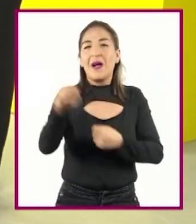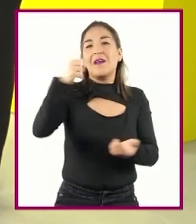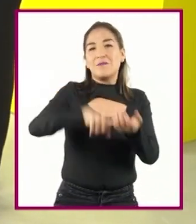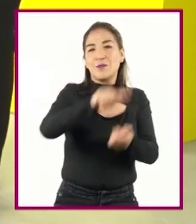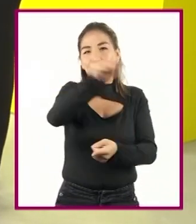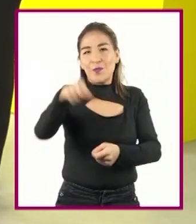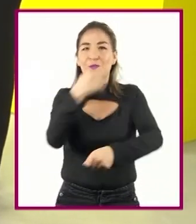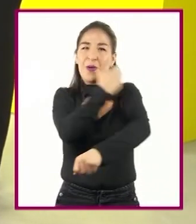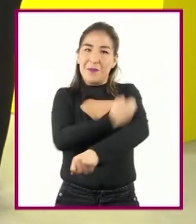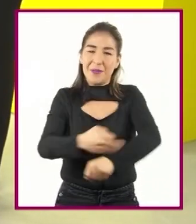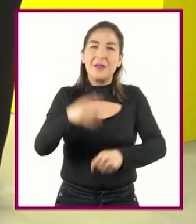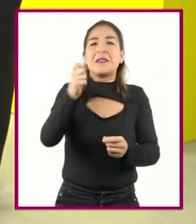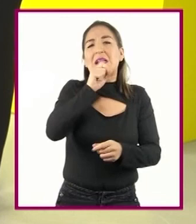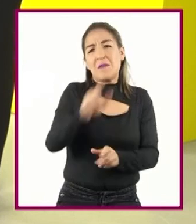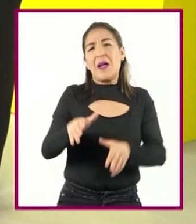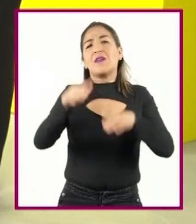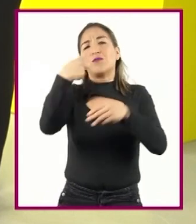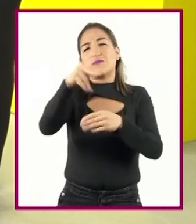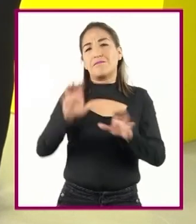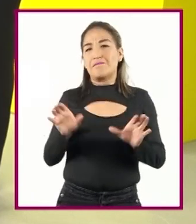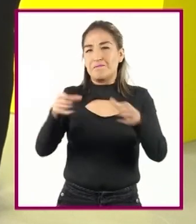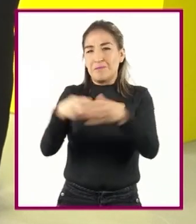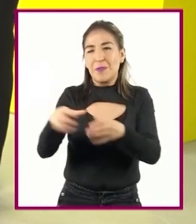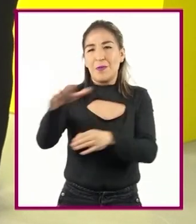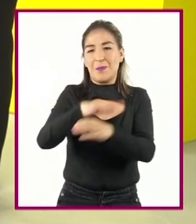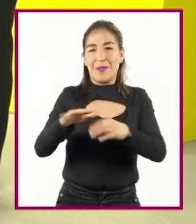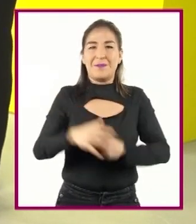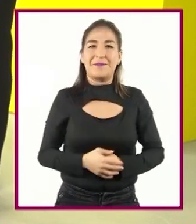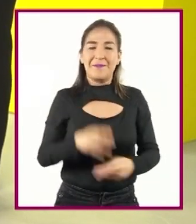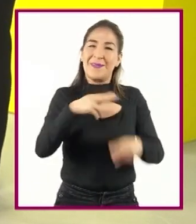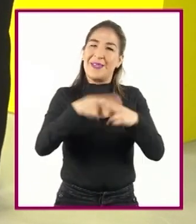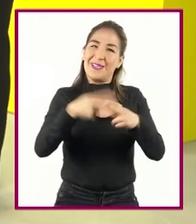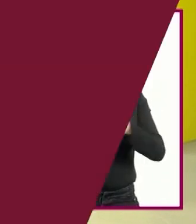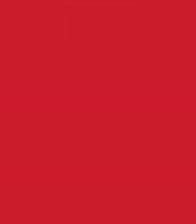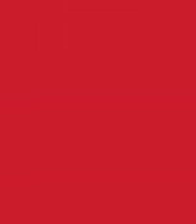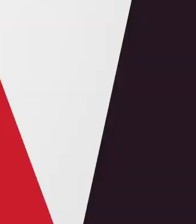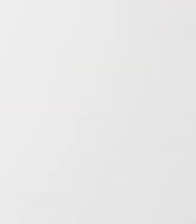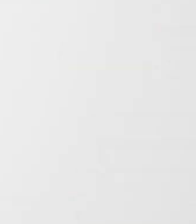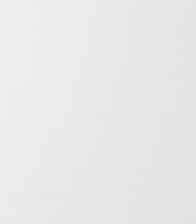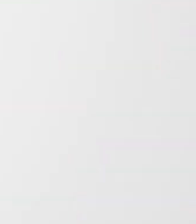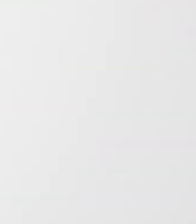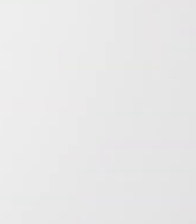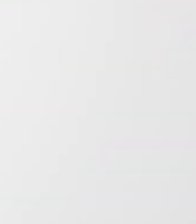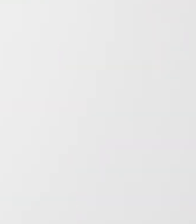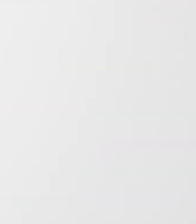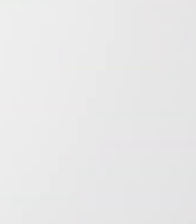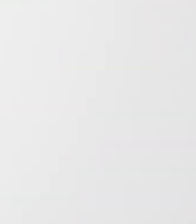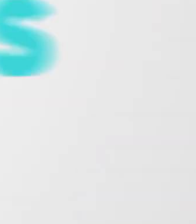familia y su comunidad. ¡Hasta la próxima!